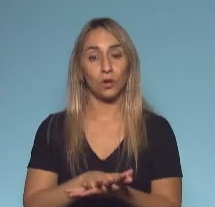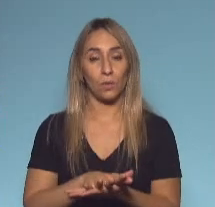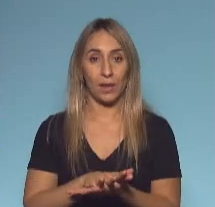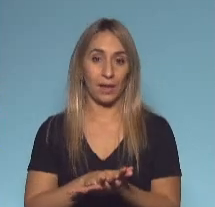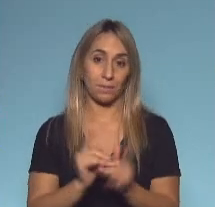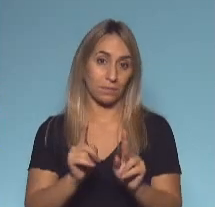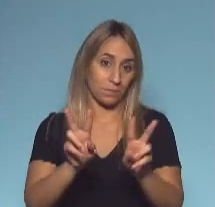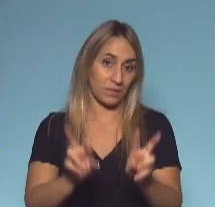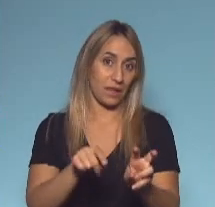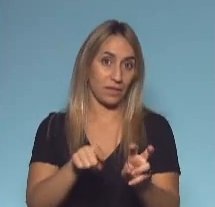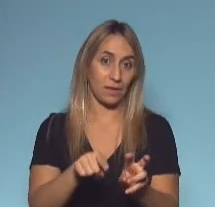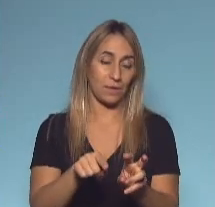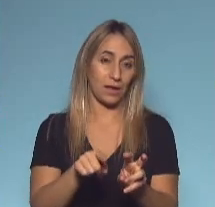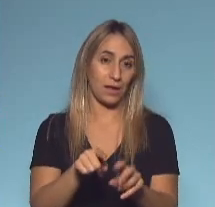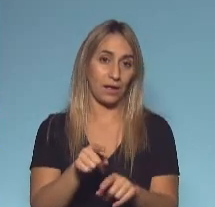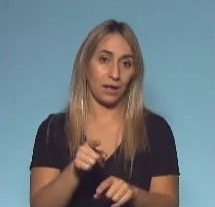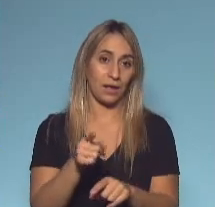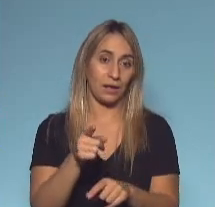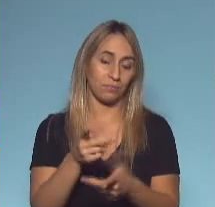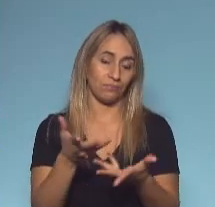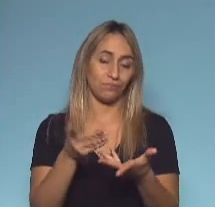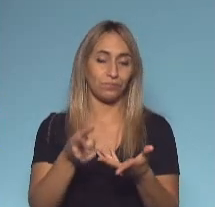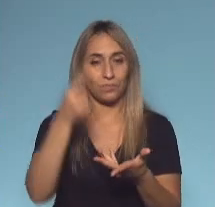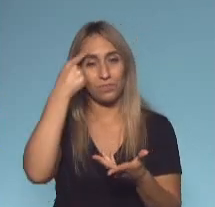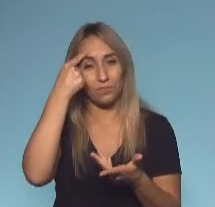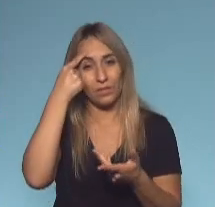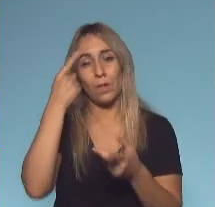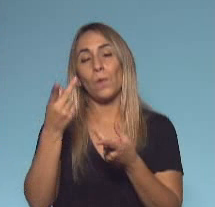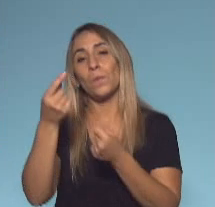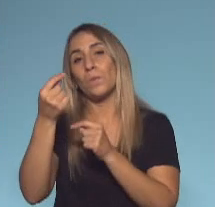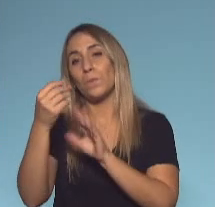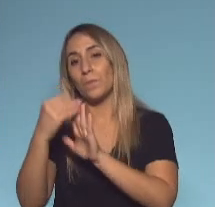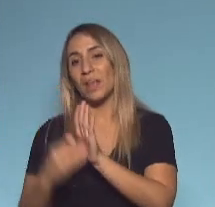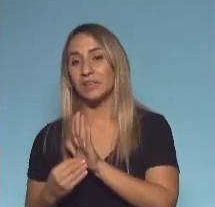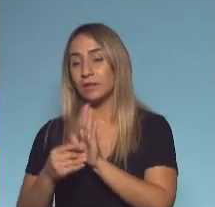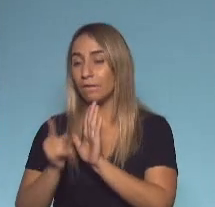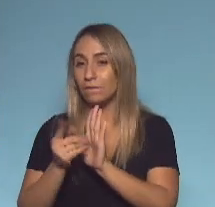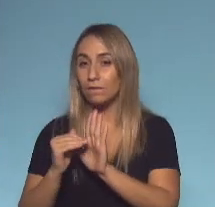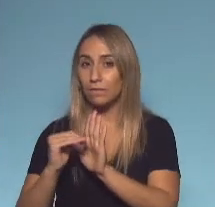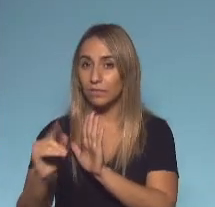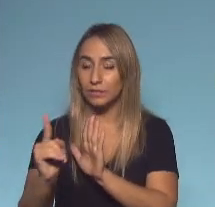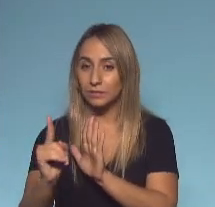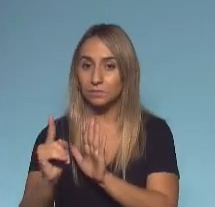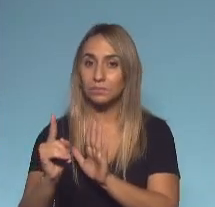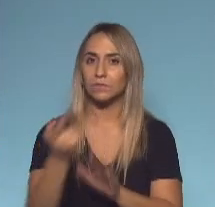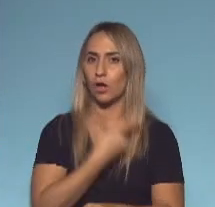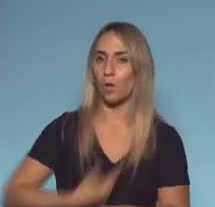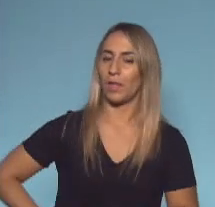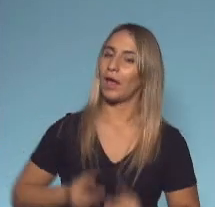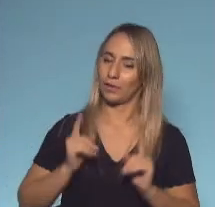que además, en paralelo de pensar precios congelados, lo que está haciendo el gobierno en un contexto de